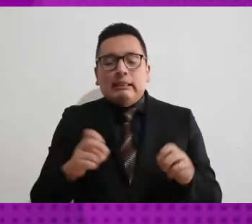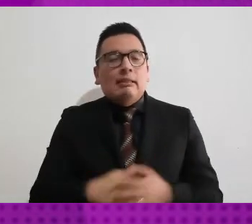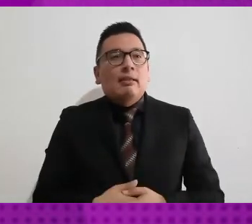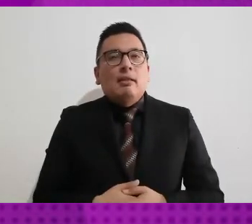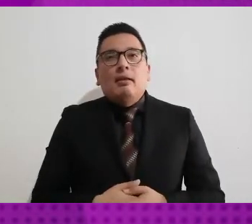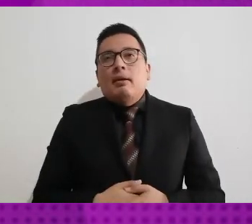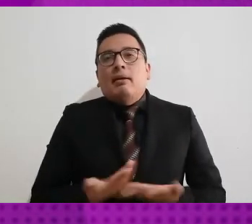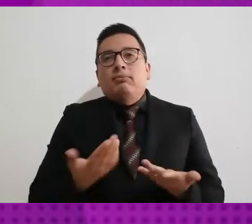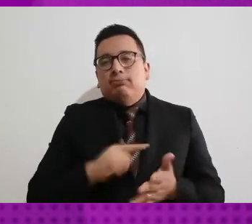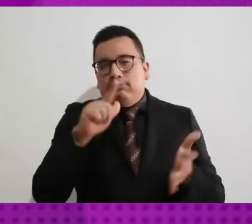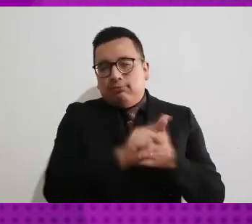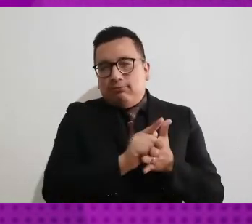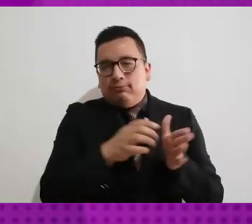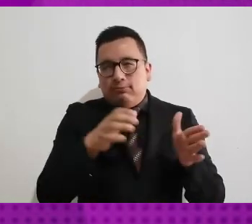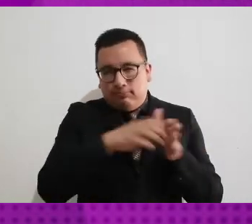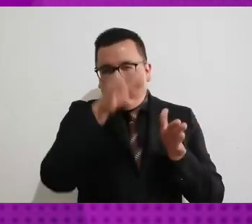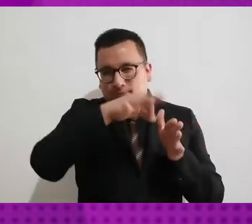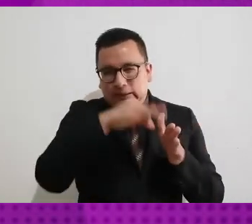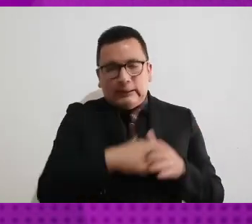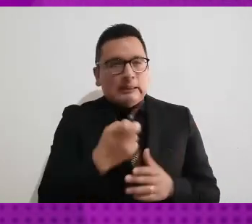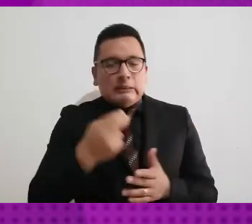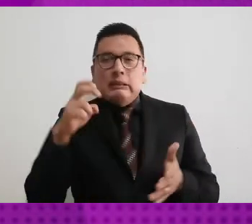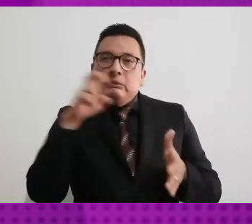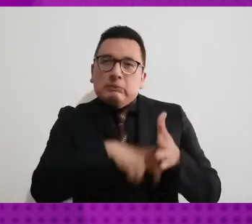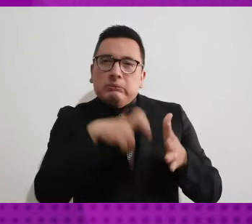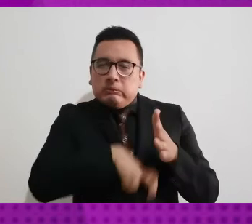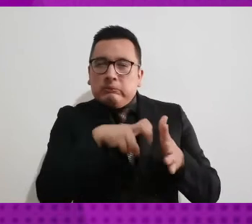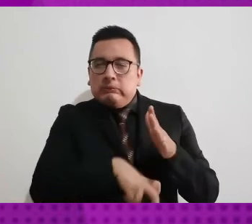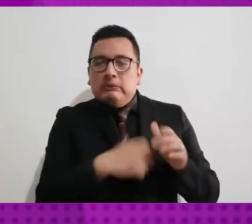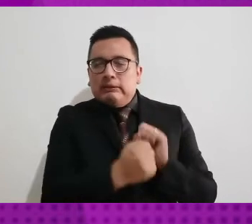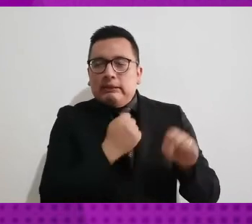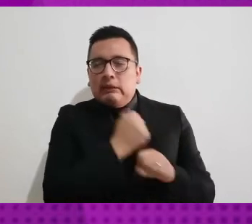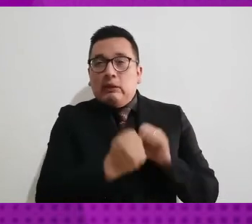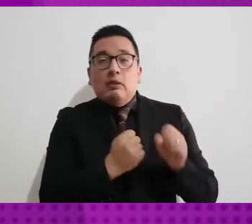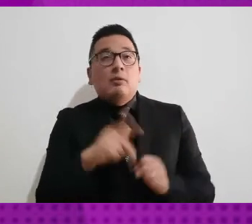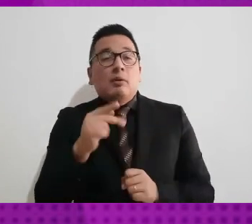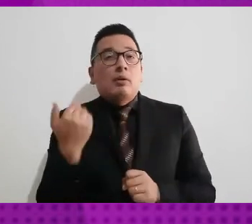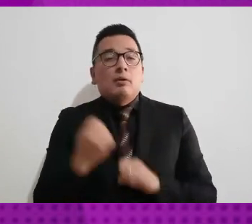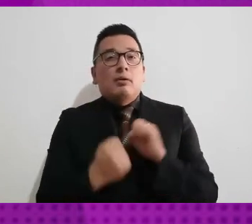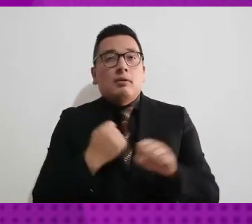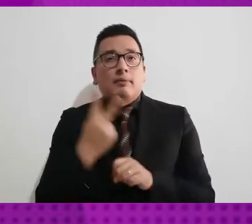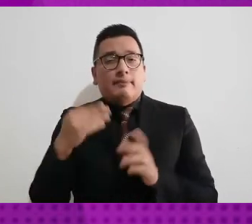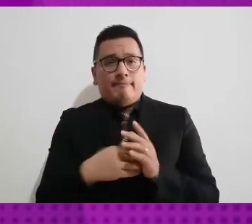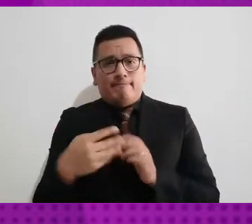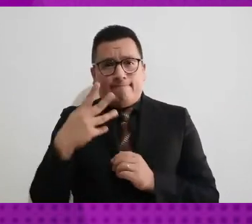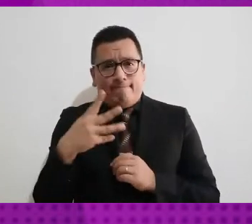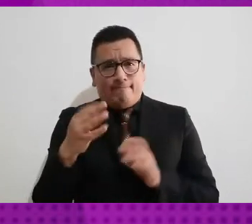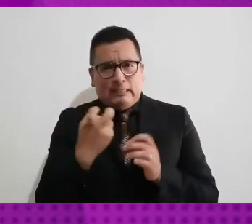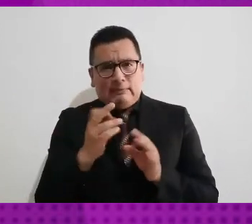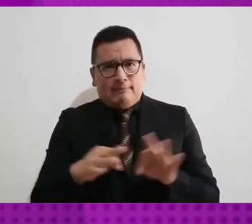reforma electoral, bueno, de las reformas que ha habido en los últimos tiempos, pero la reforma electoral